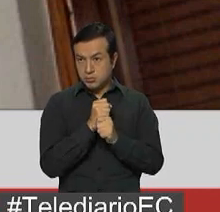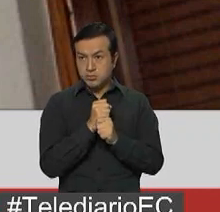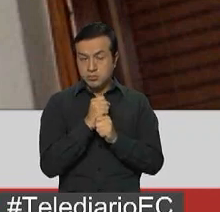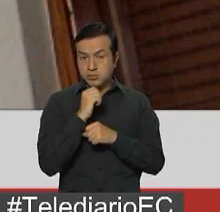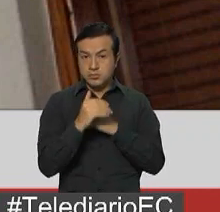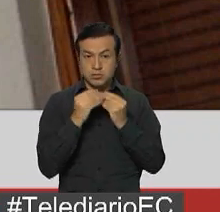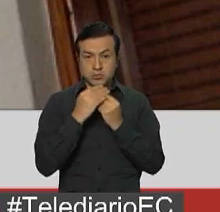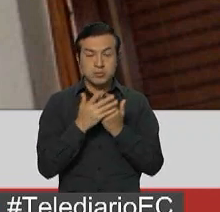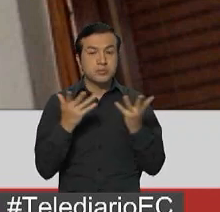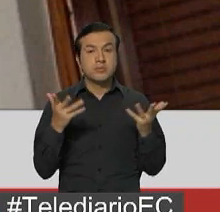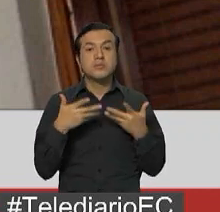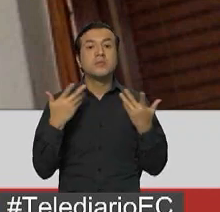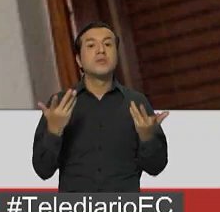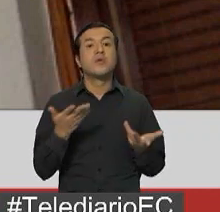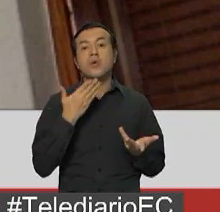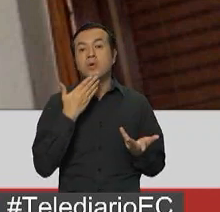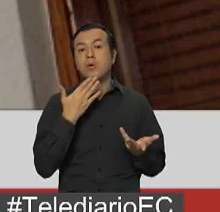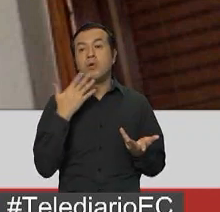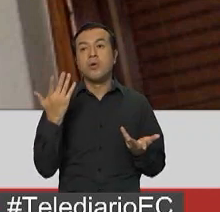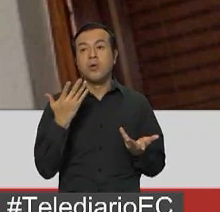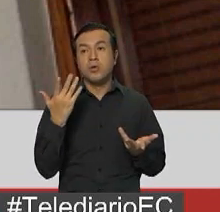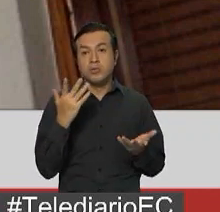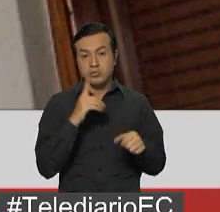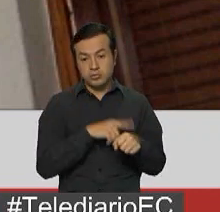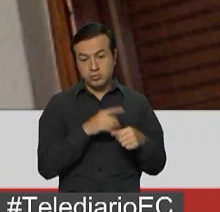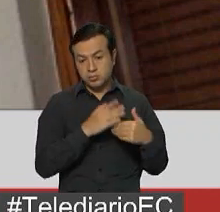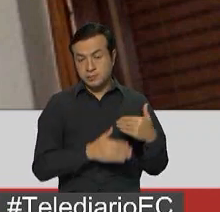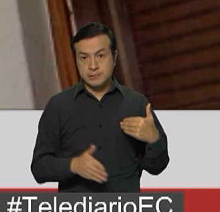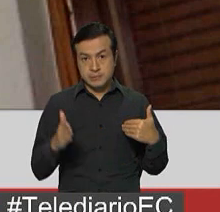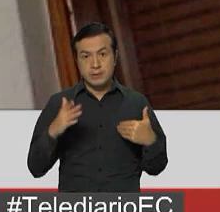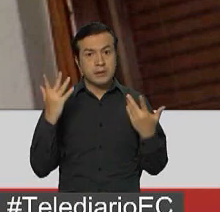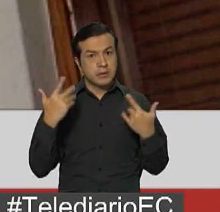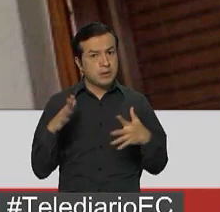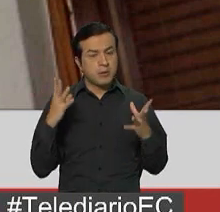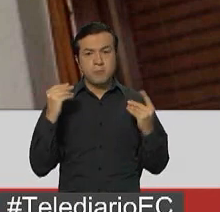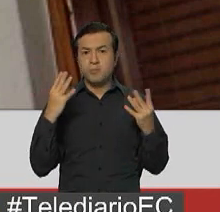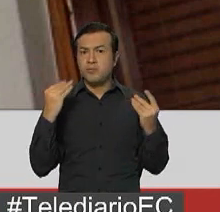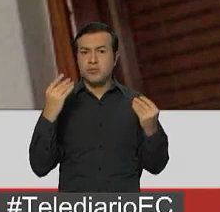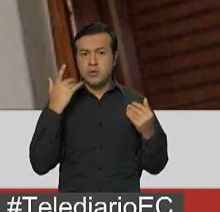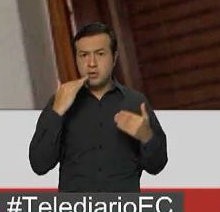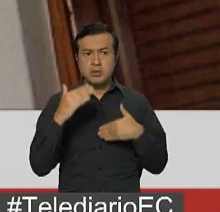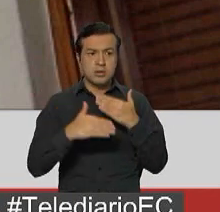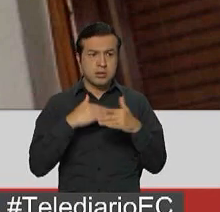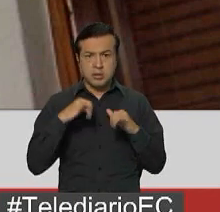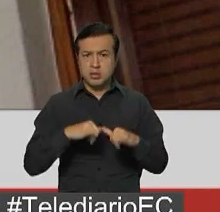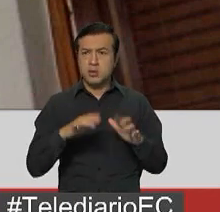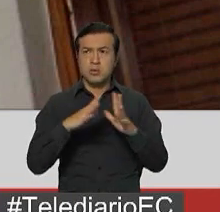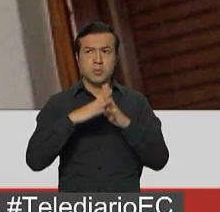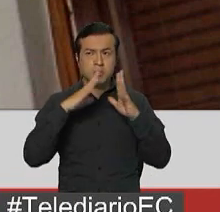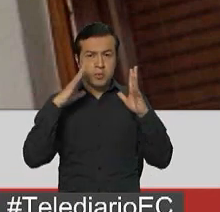vayamos descontando estos de este periodo de tiempo pero son ya muchos días